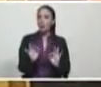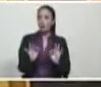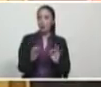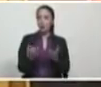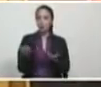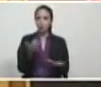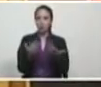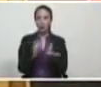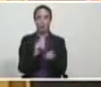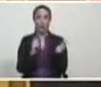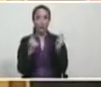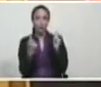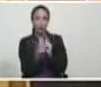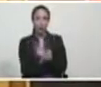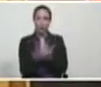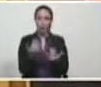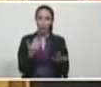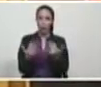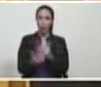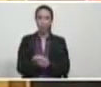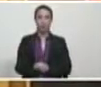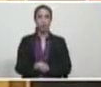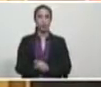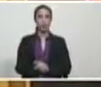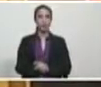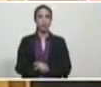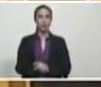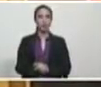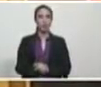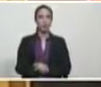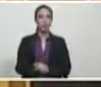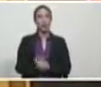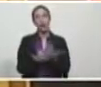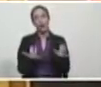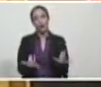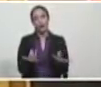rotatorio. Si bien es cierto, no estamos buchones,